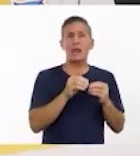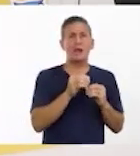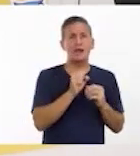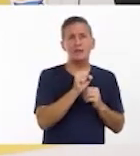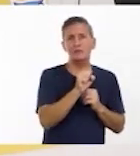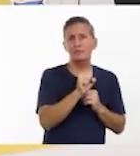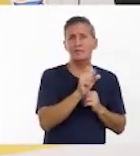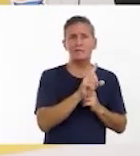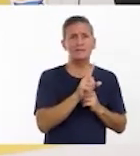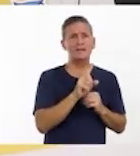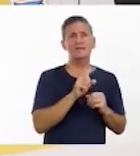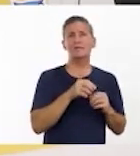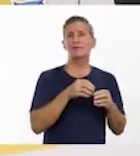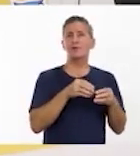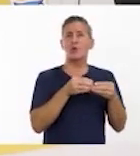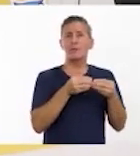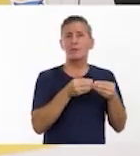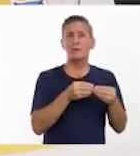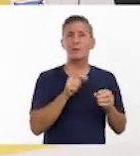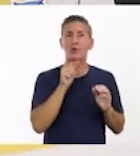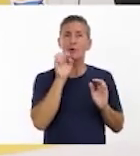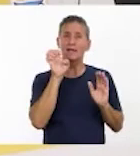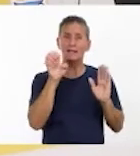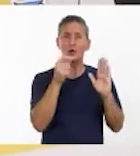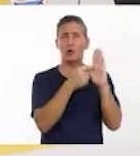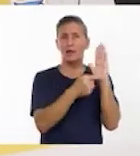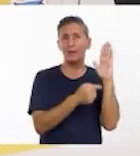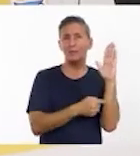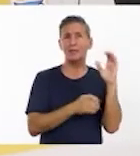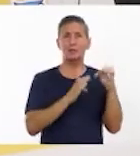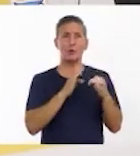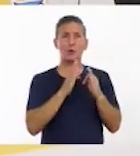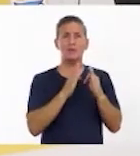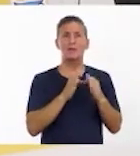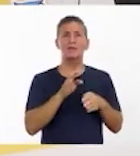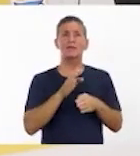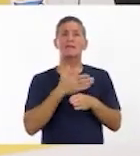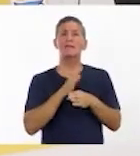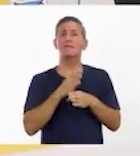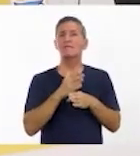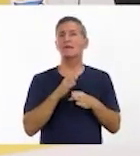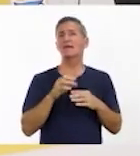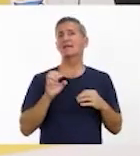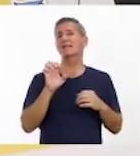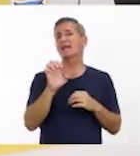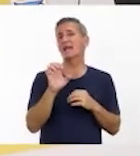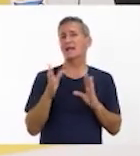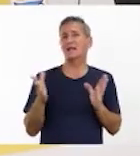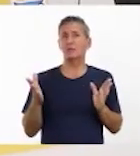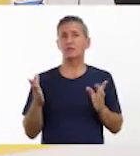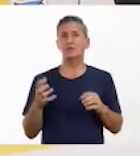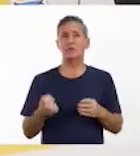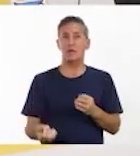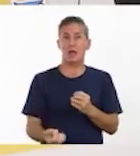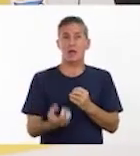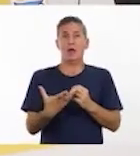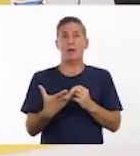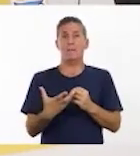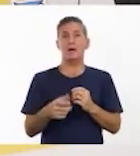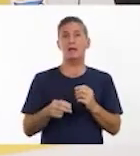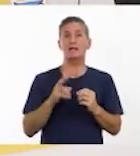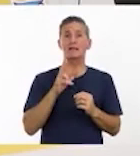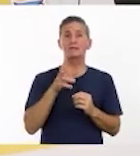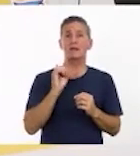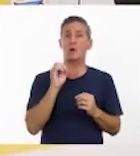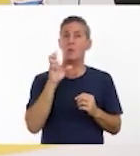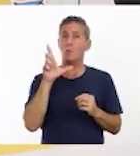metálicas compuestas, porque estos elementos que la forman tienen diferentes electronegatividades y aparecen